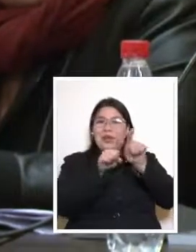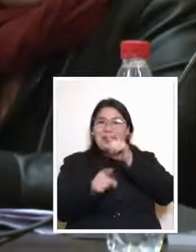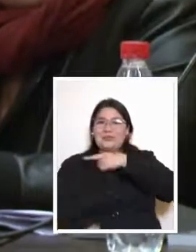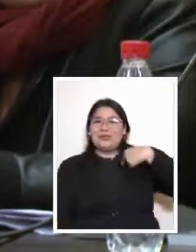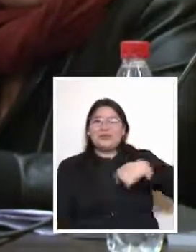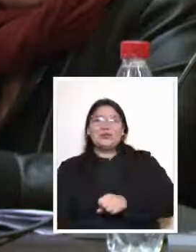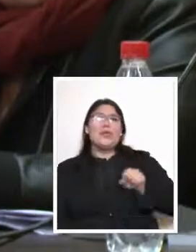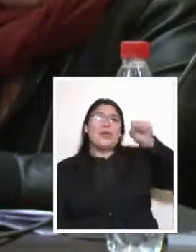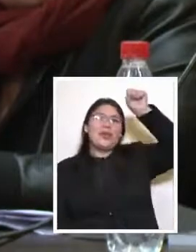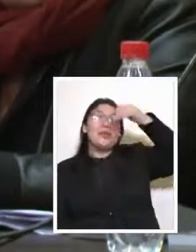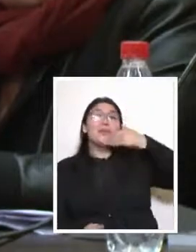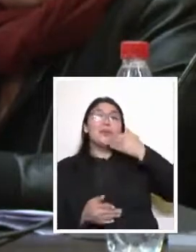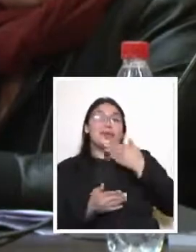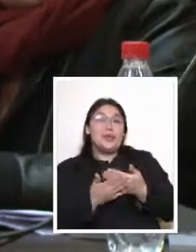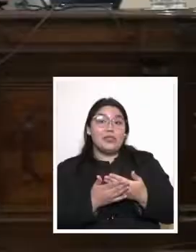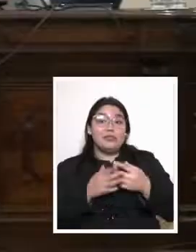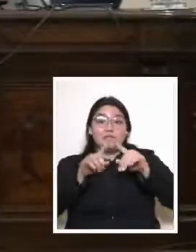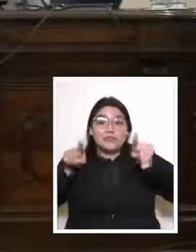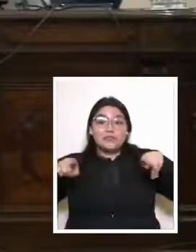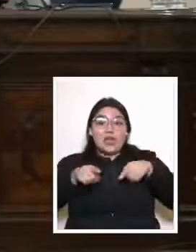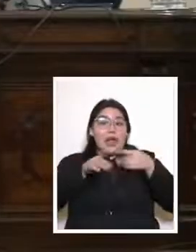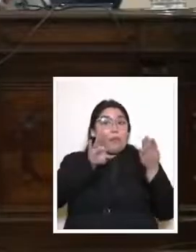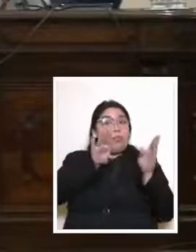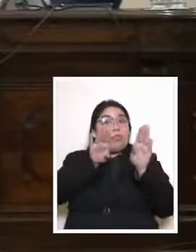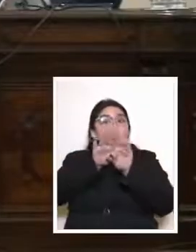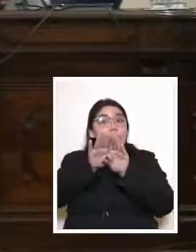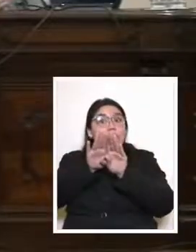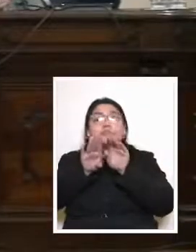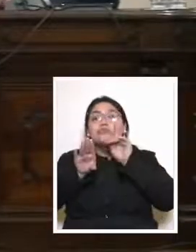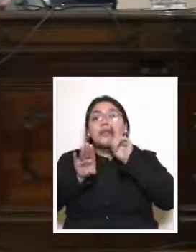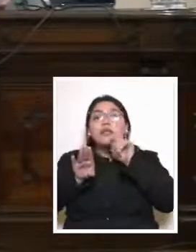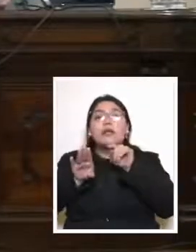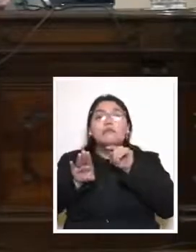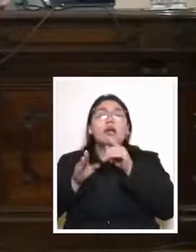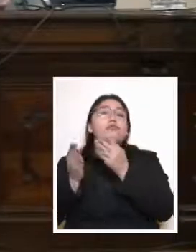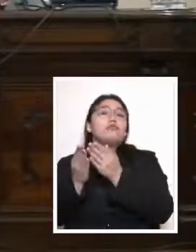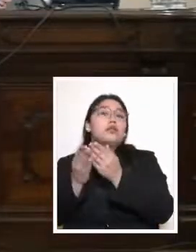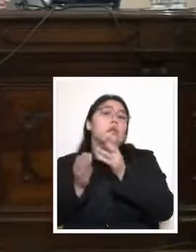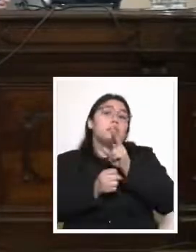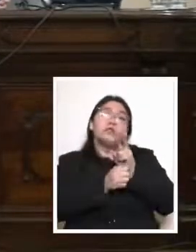puerta de la sala es él y los alumnos, y les pueden cambiar literalmente la vida?